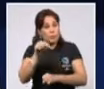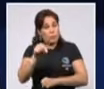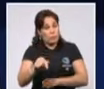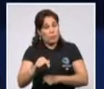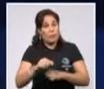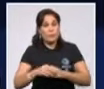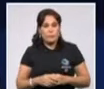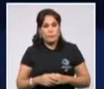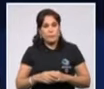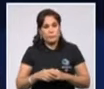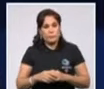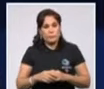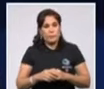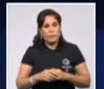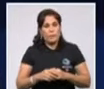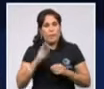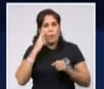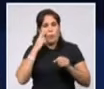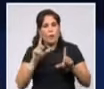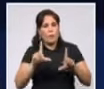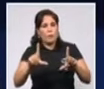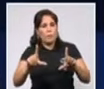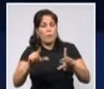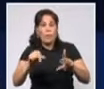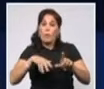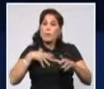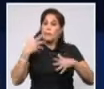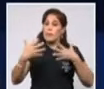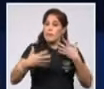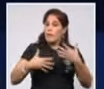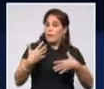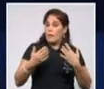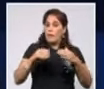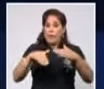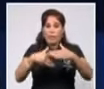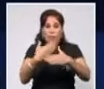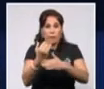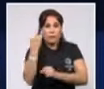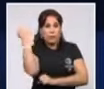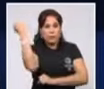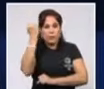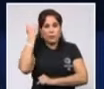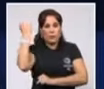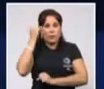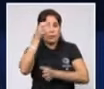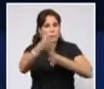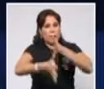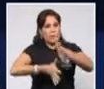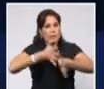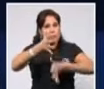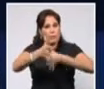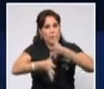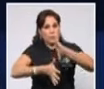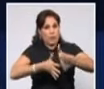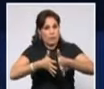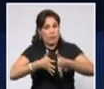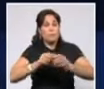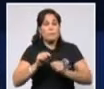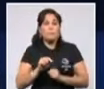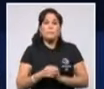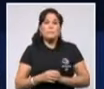haciéndole un reconocimiento. Hoy se celebra el Día Internacional de Lenguas de Señas, y